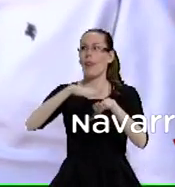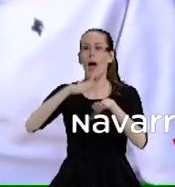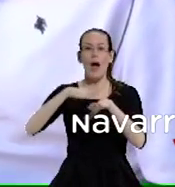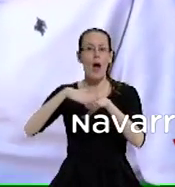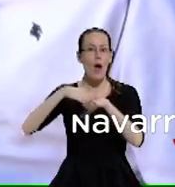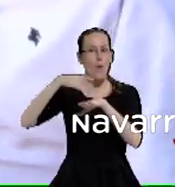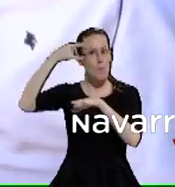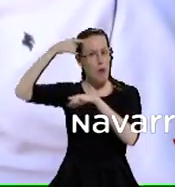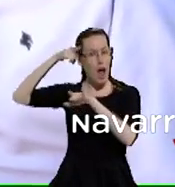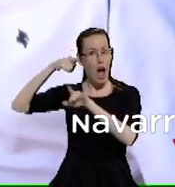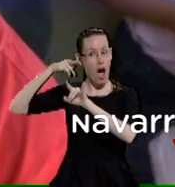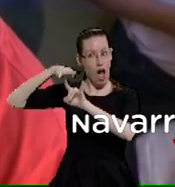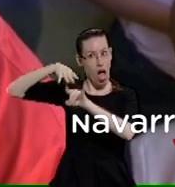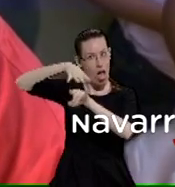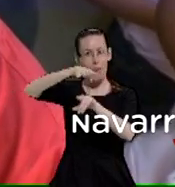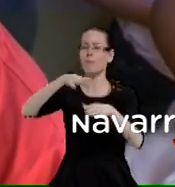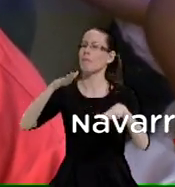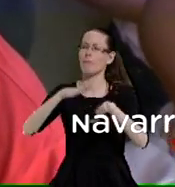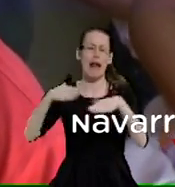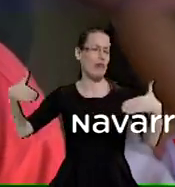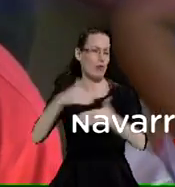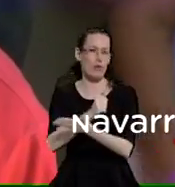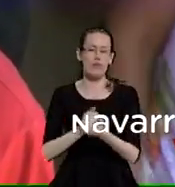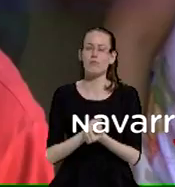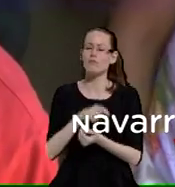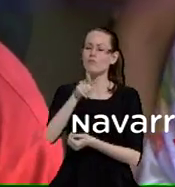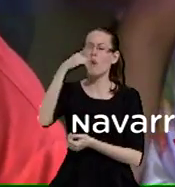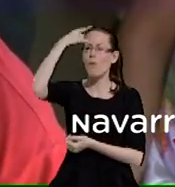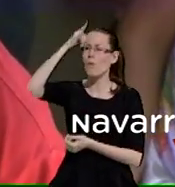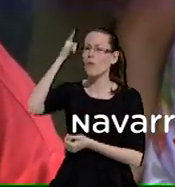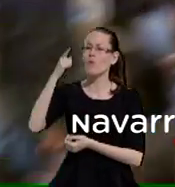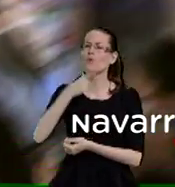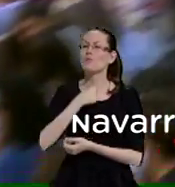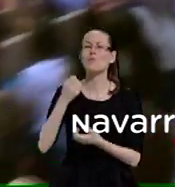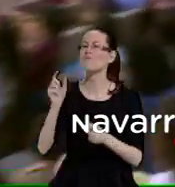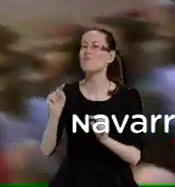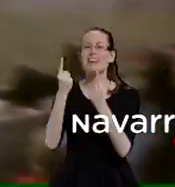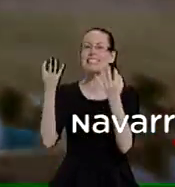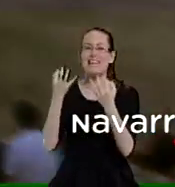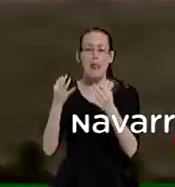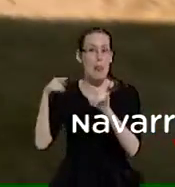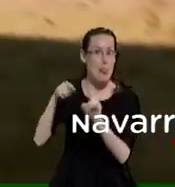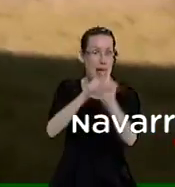encierro, para todo. ¿Qué es lo que más te gustan de las vacas bravas? Que les pillen.